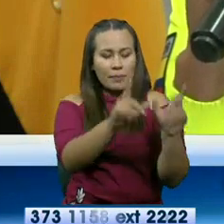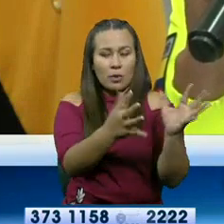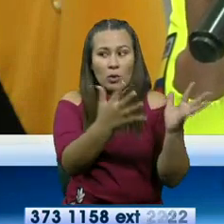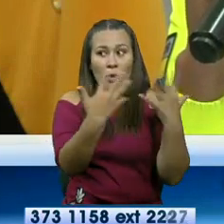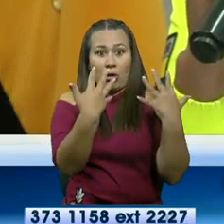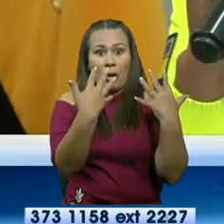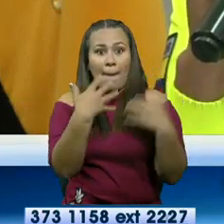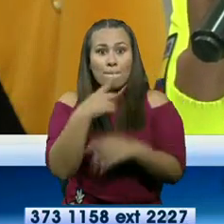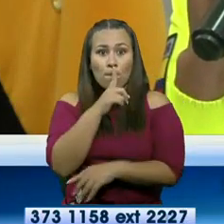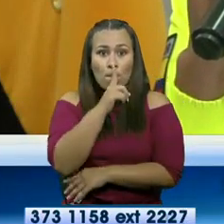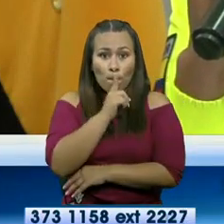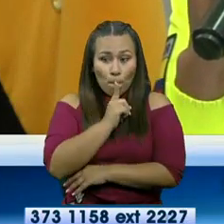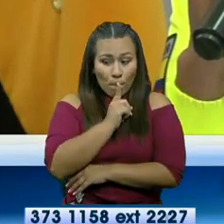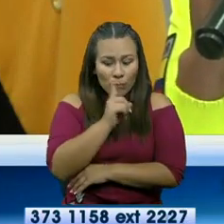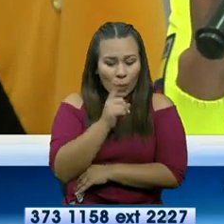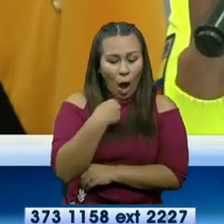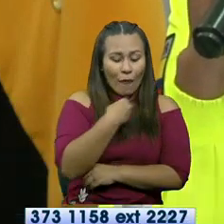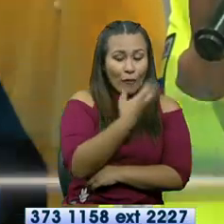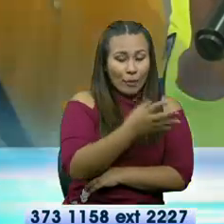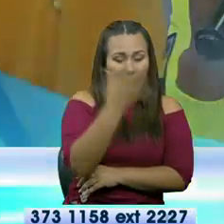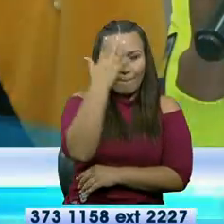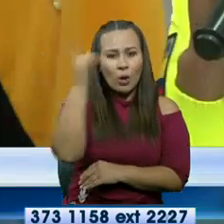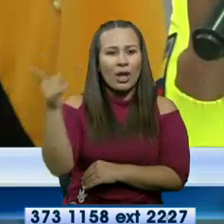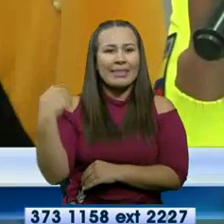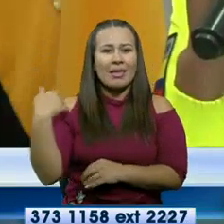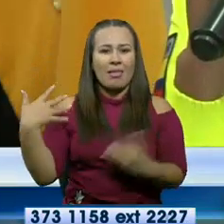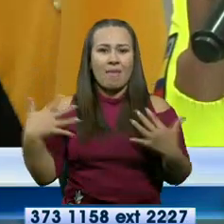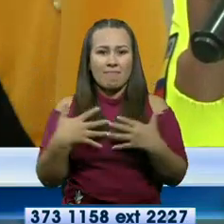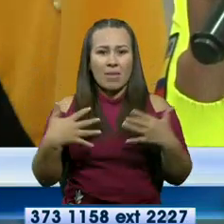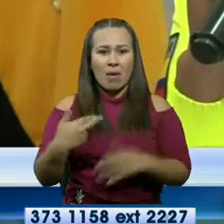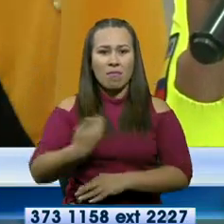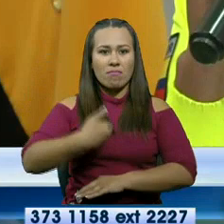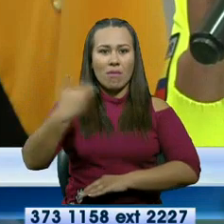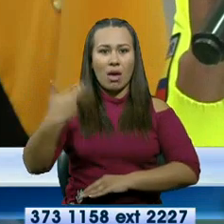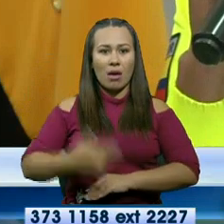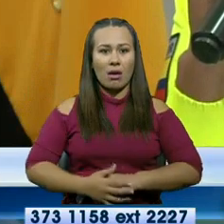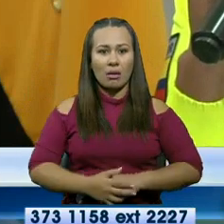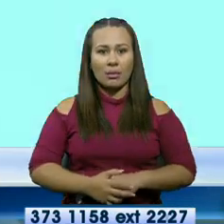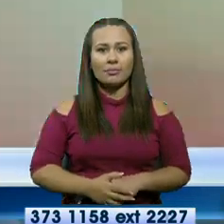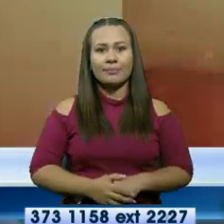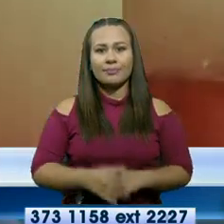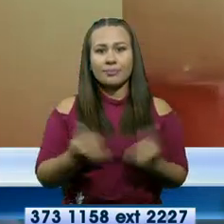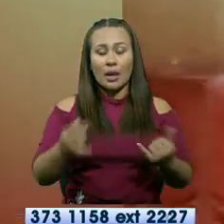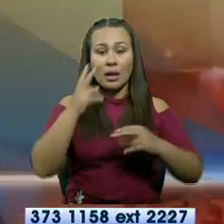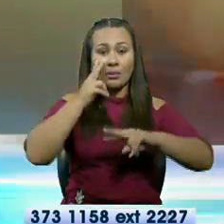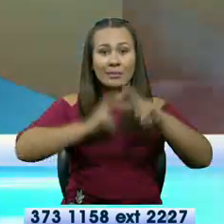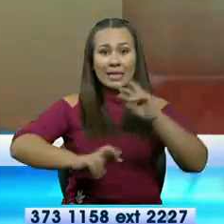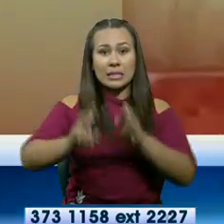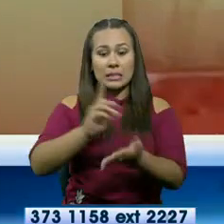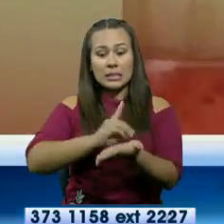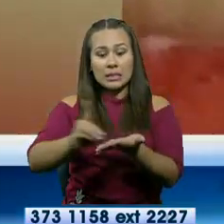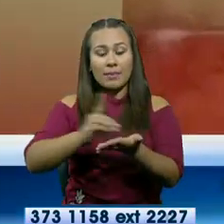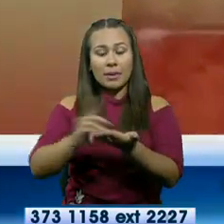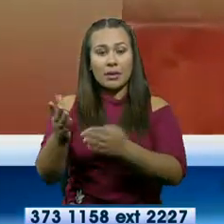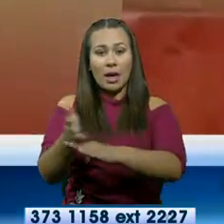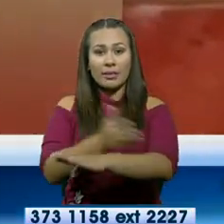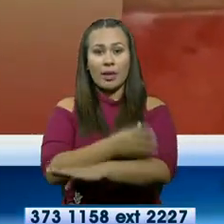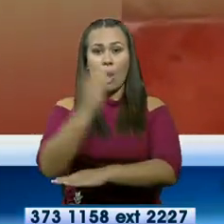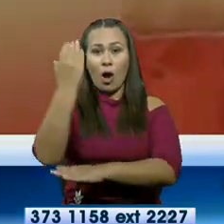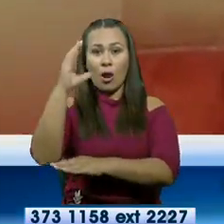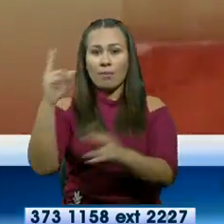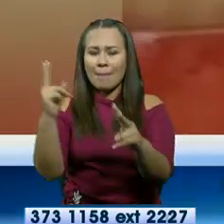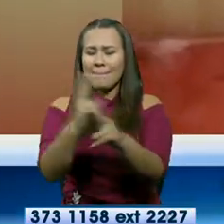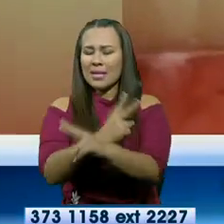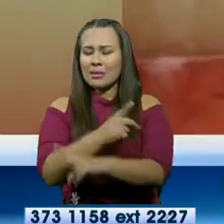personas que están involucradas y que estamos trabajando ya con estas unidades especiales. Semanas atrás, 2 colombianos requeridos por